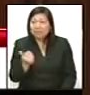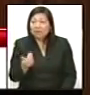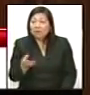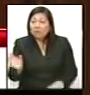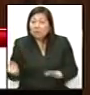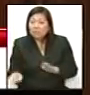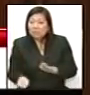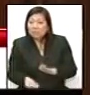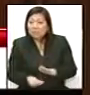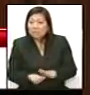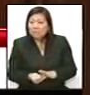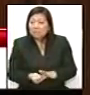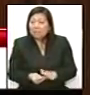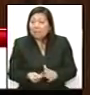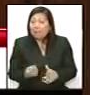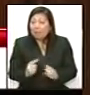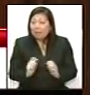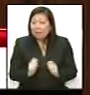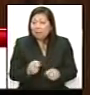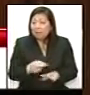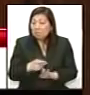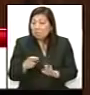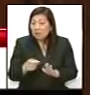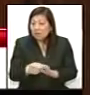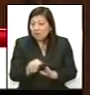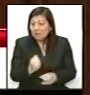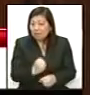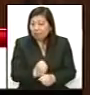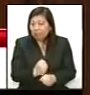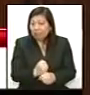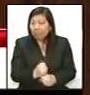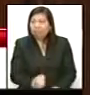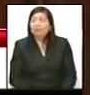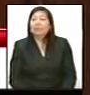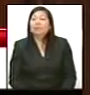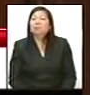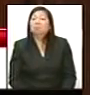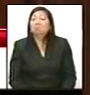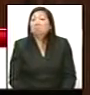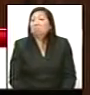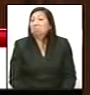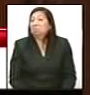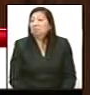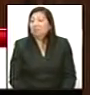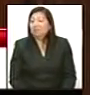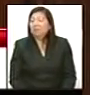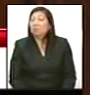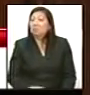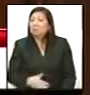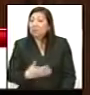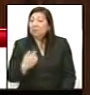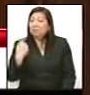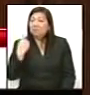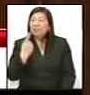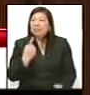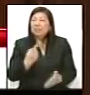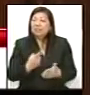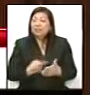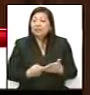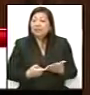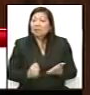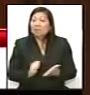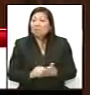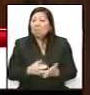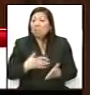de una dádiva a fulano para conseguir un proyecto, una obra, bueno, efectivamente podríamos pensar que